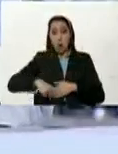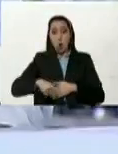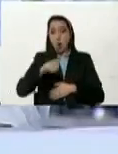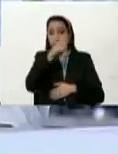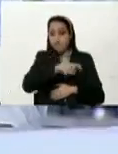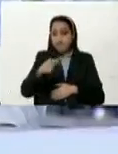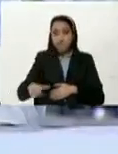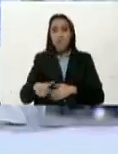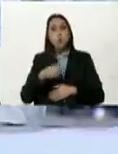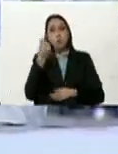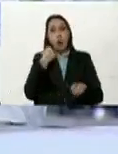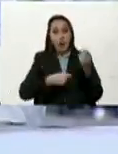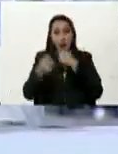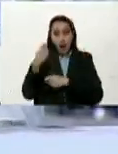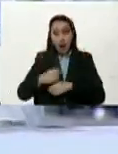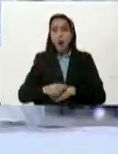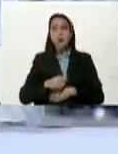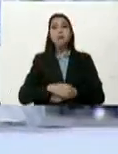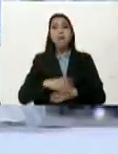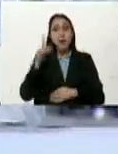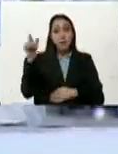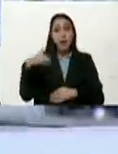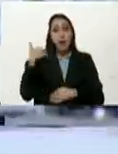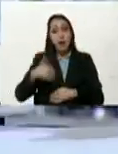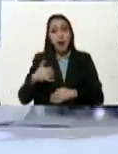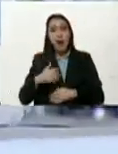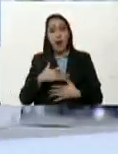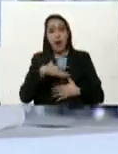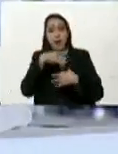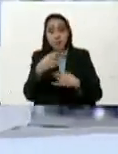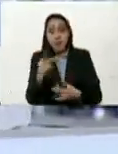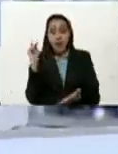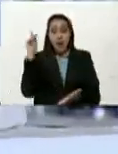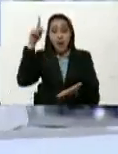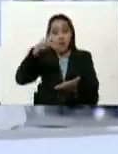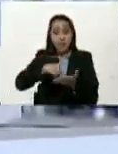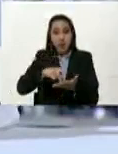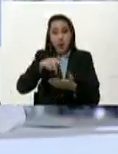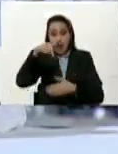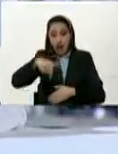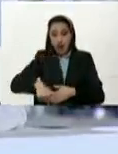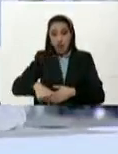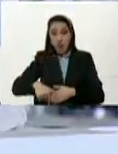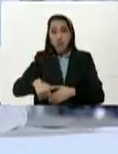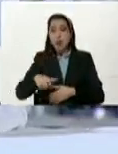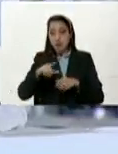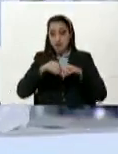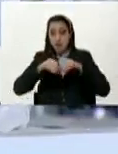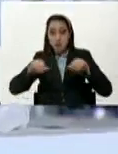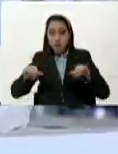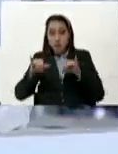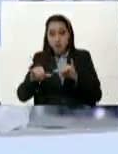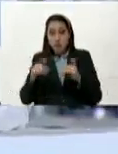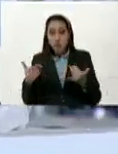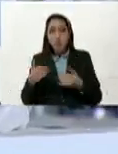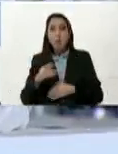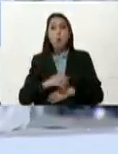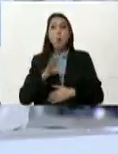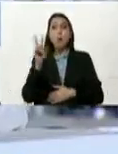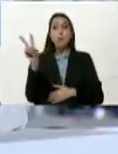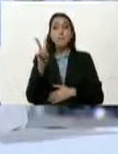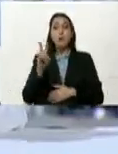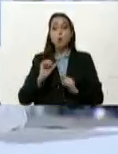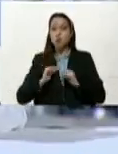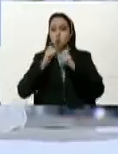inversionistas argentinos tienen interés en venido a instalarse en esa zona del país para iniciar